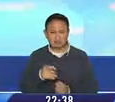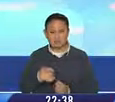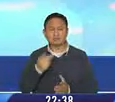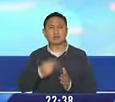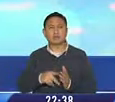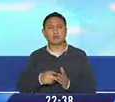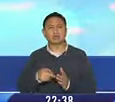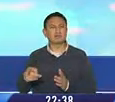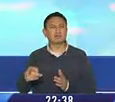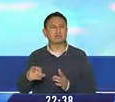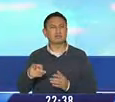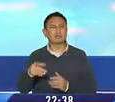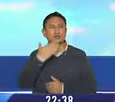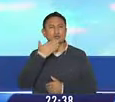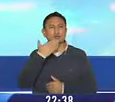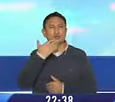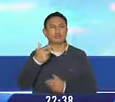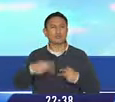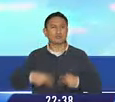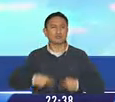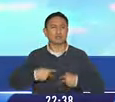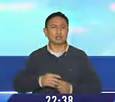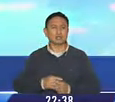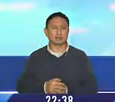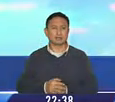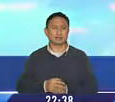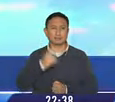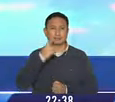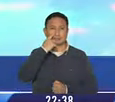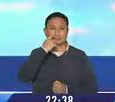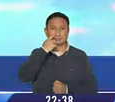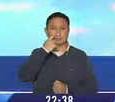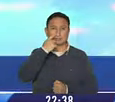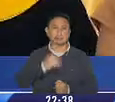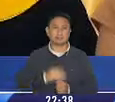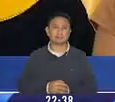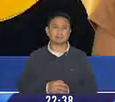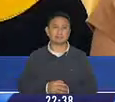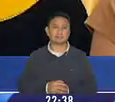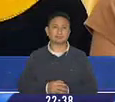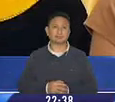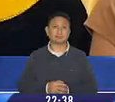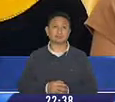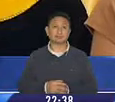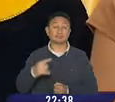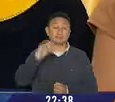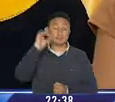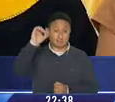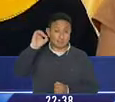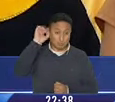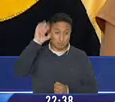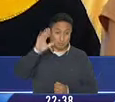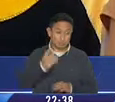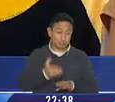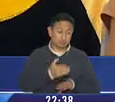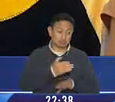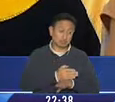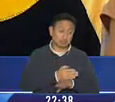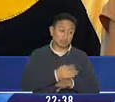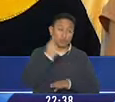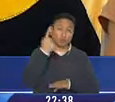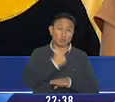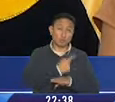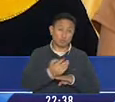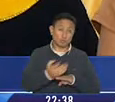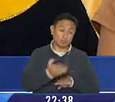realidad socioeconómica en la cual les toca vivir. Este video es de hace aproximadamente una